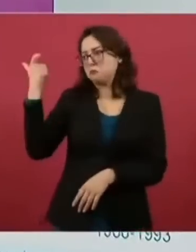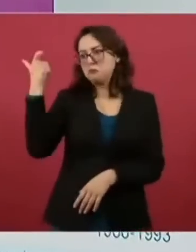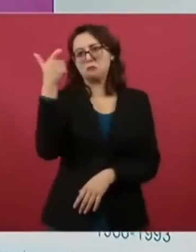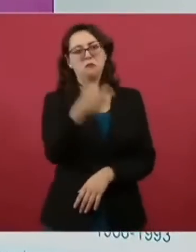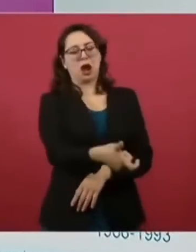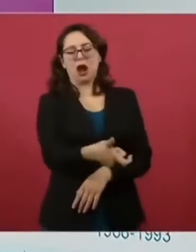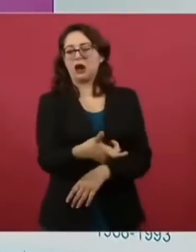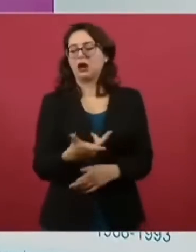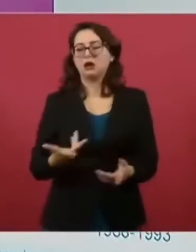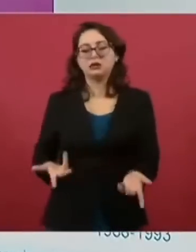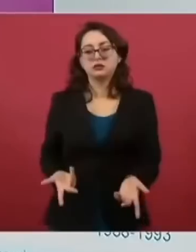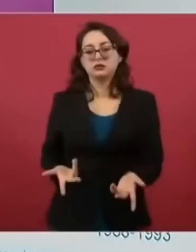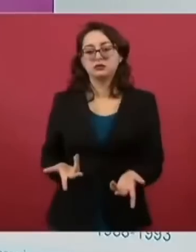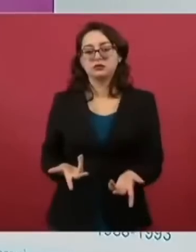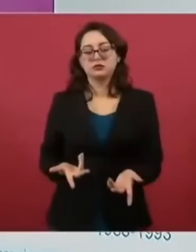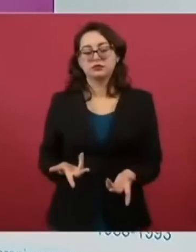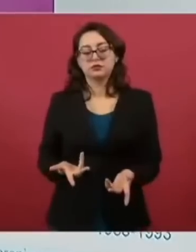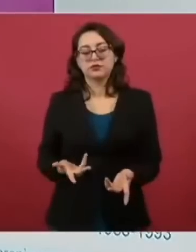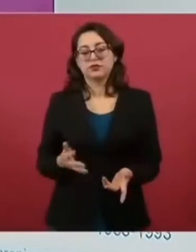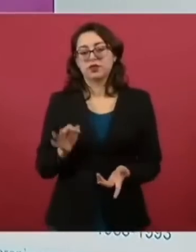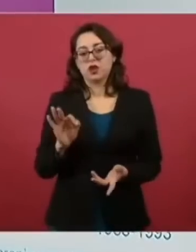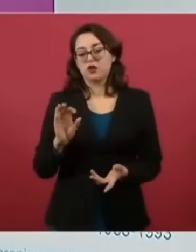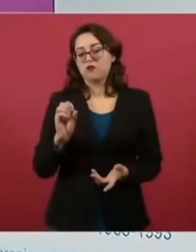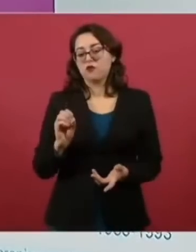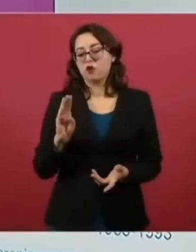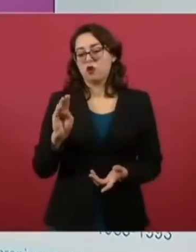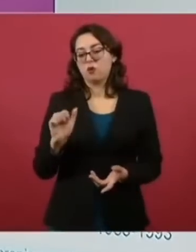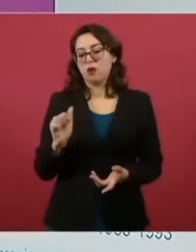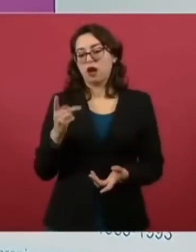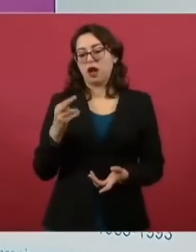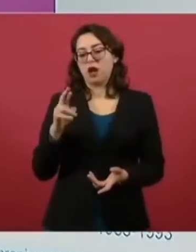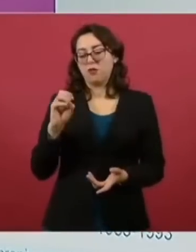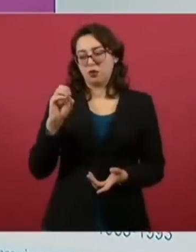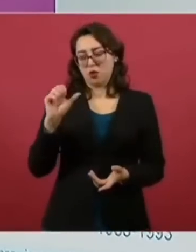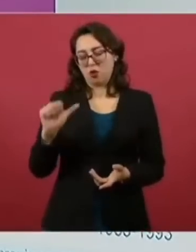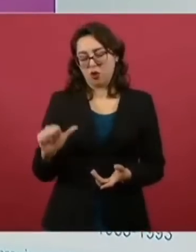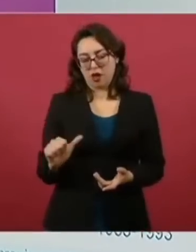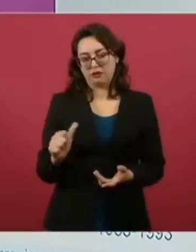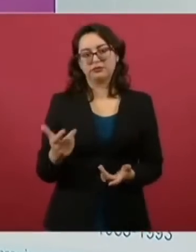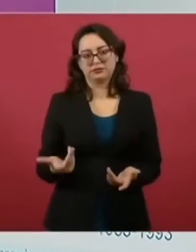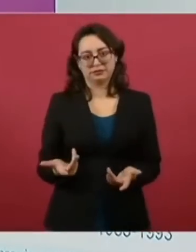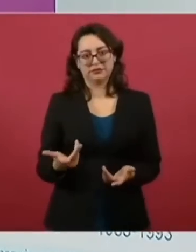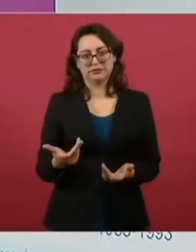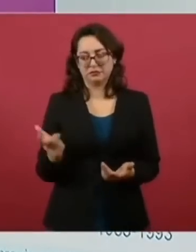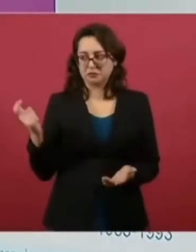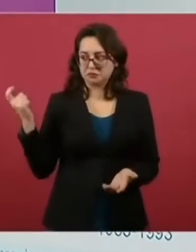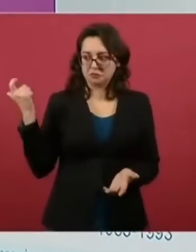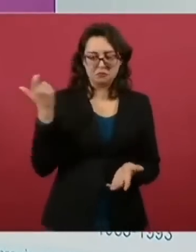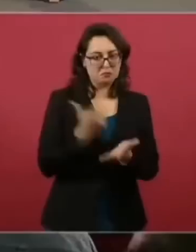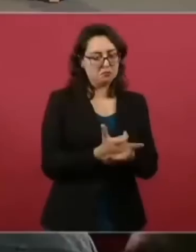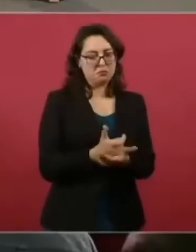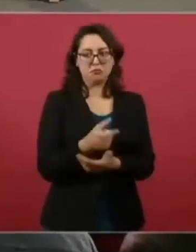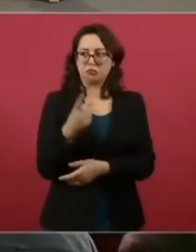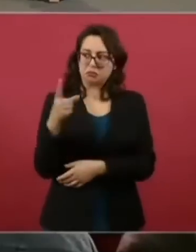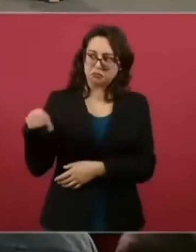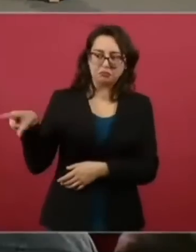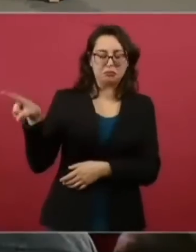en deuda pública, no de todos, también faltan otros.